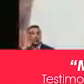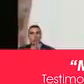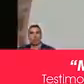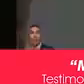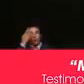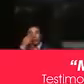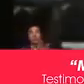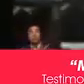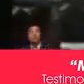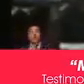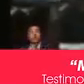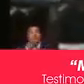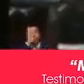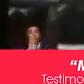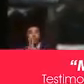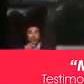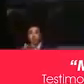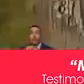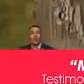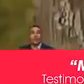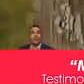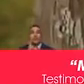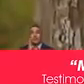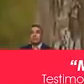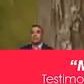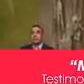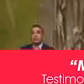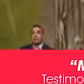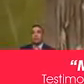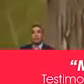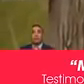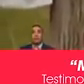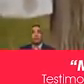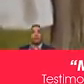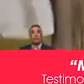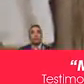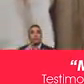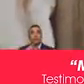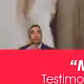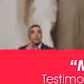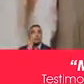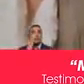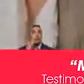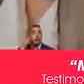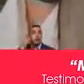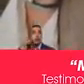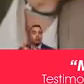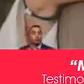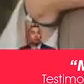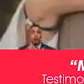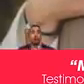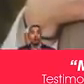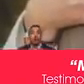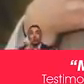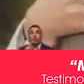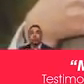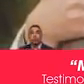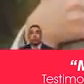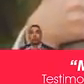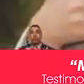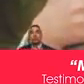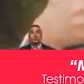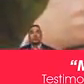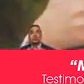su convicción era tan grande que no quería que nada la detenga. Fue superiora de la fraternidad Madre de la Unidad, y poco tiempo después comenzó